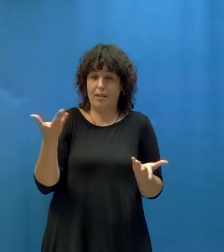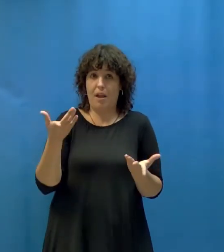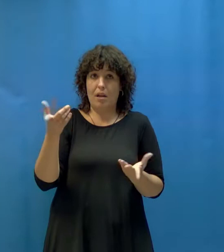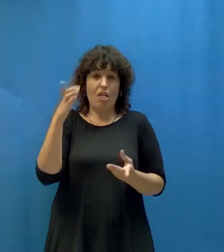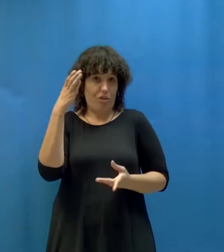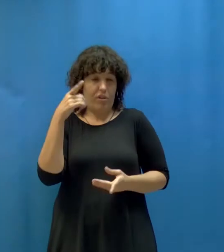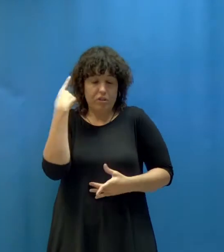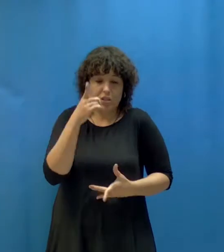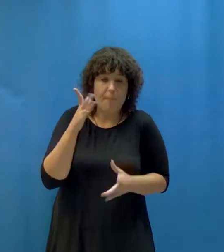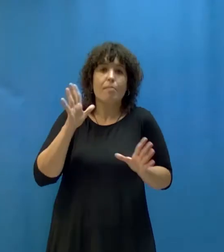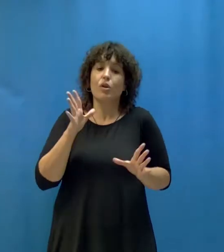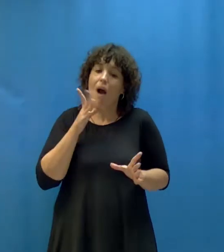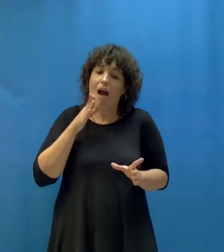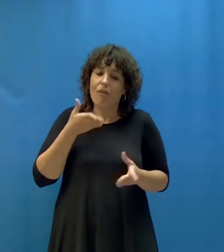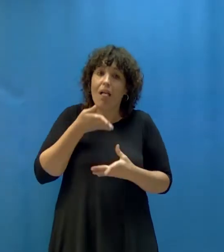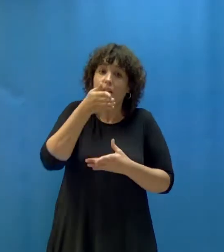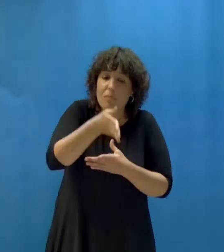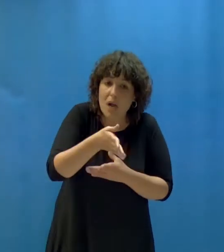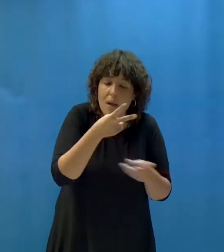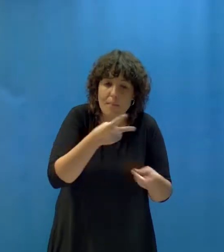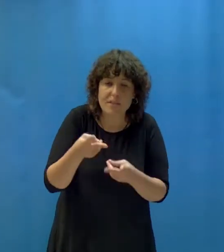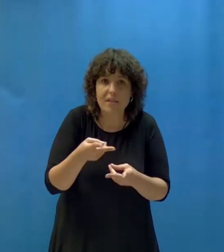analizar más detalladamente en esta visita.